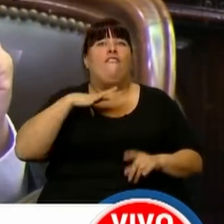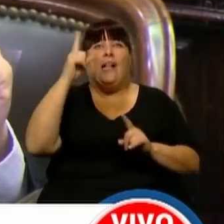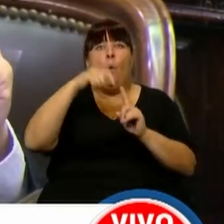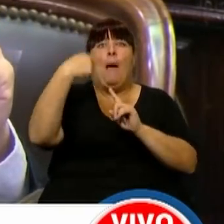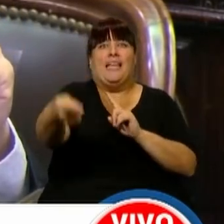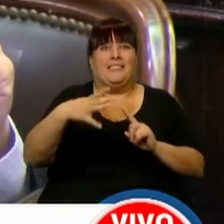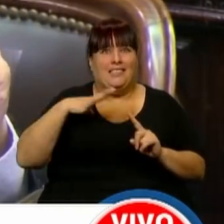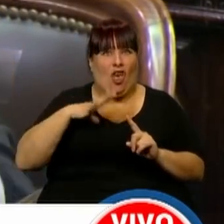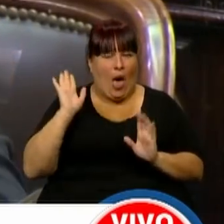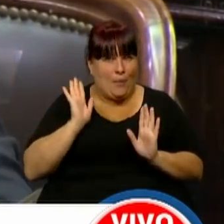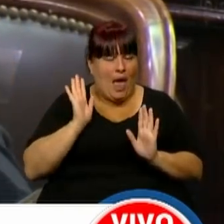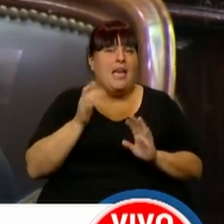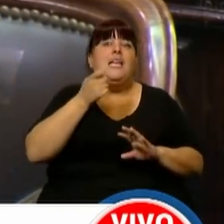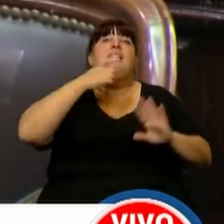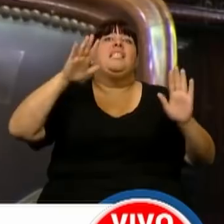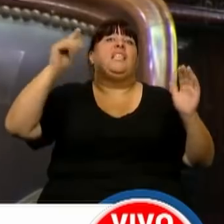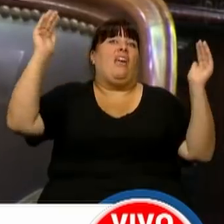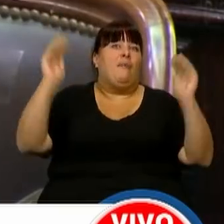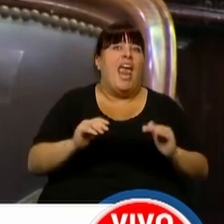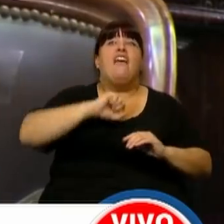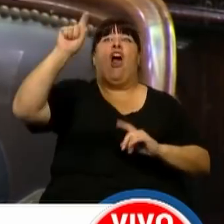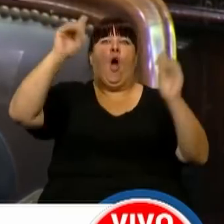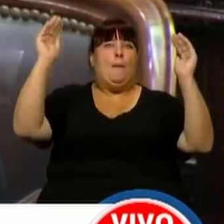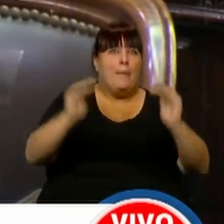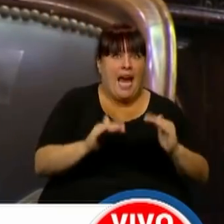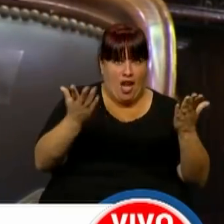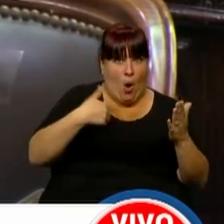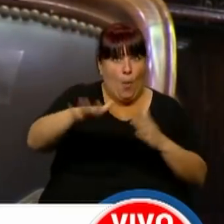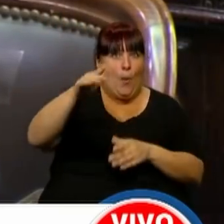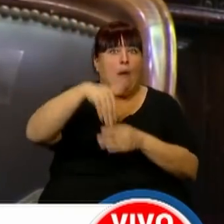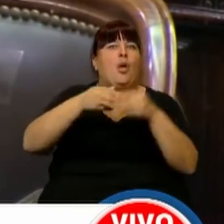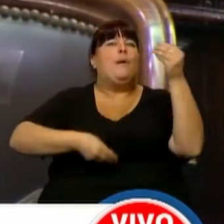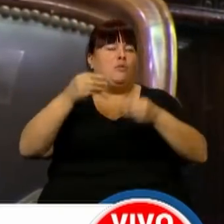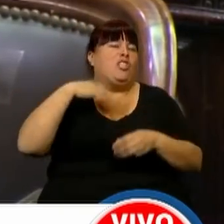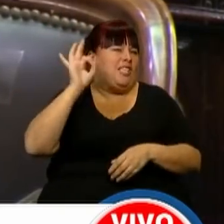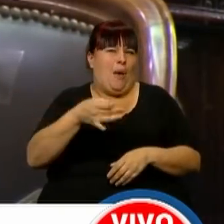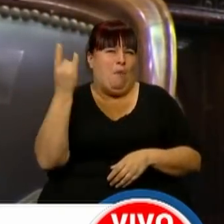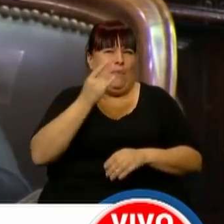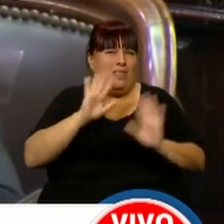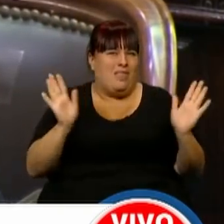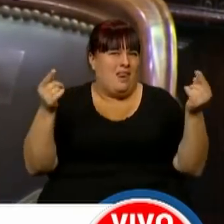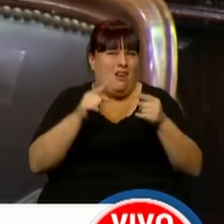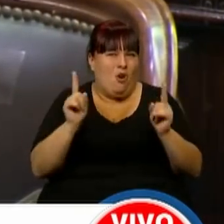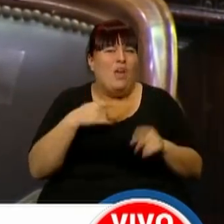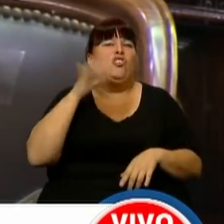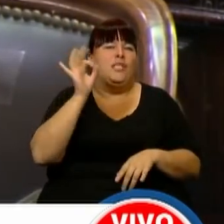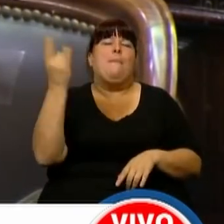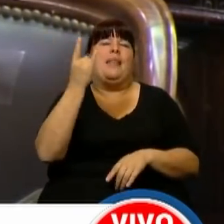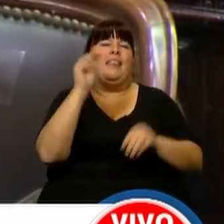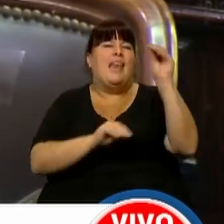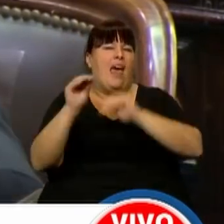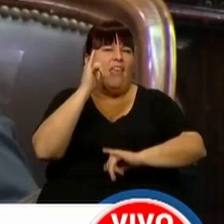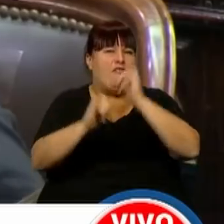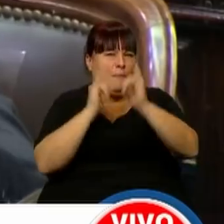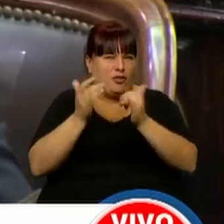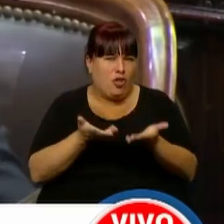mes. Salvo que haya deflación en el último mes, ya estamos yendo a votar un presupuesto que sabemos que no es así. Sabemos que mienten los datos